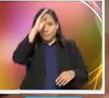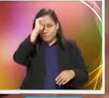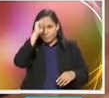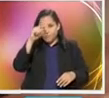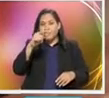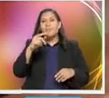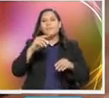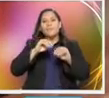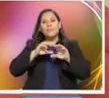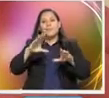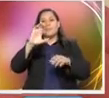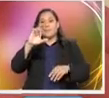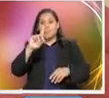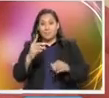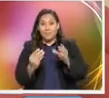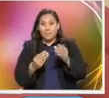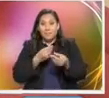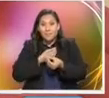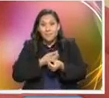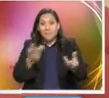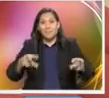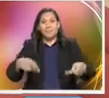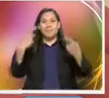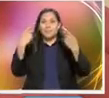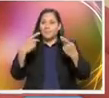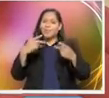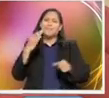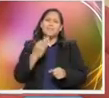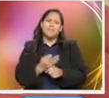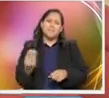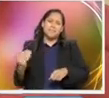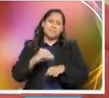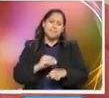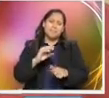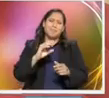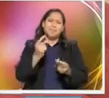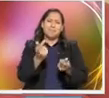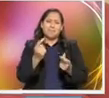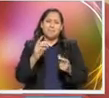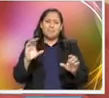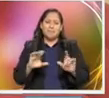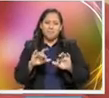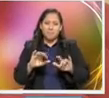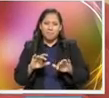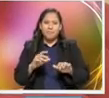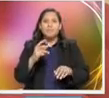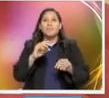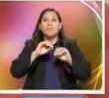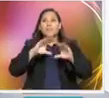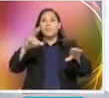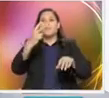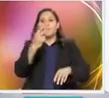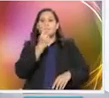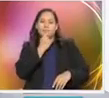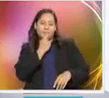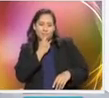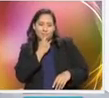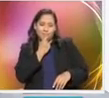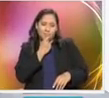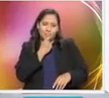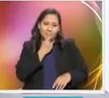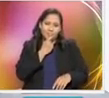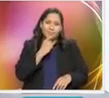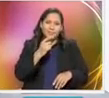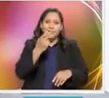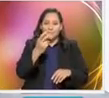pues el lanzar un disco no era como ahorita que ya lo trepas a una computadora y está en todo el mundo en 2 segundos. Entonces era toda